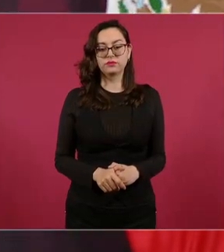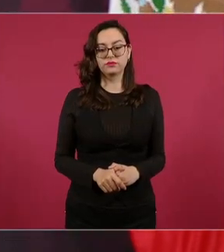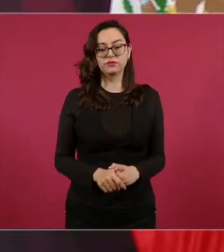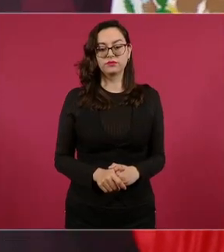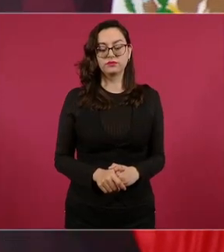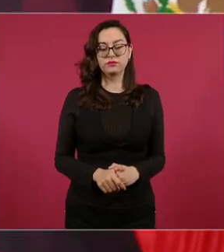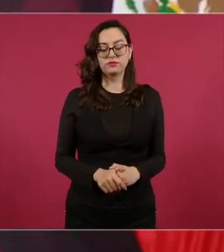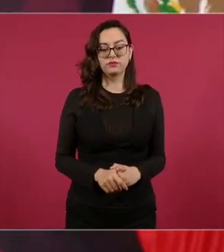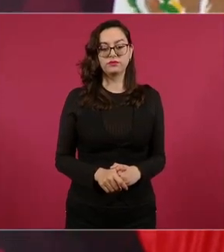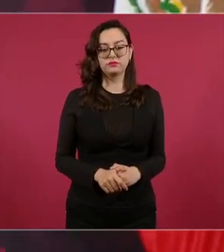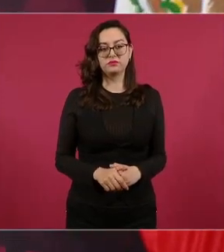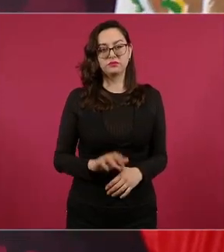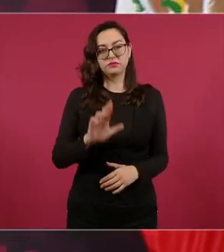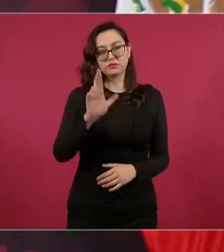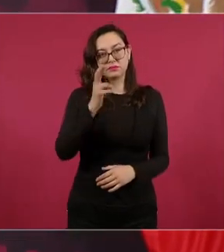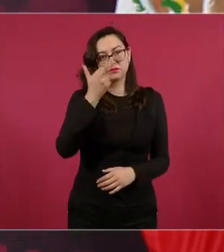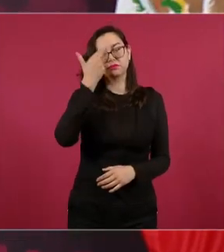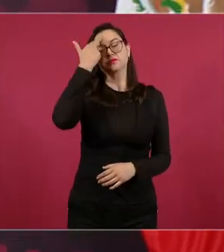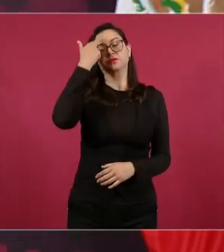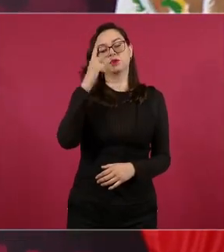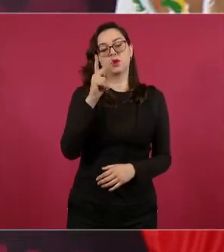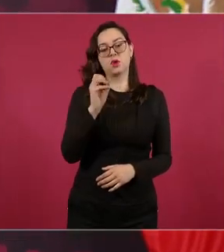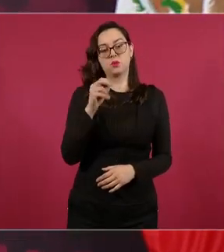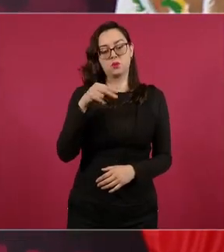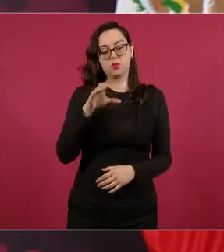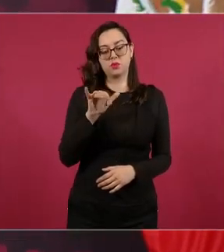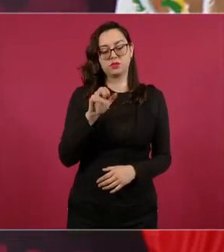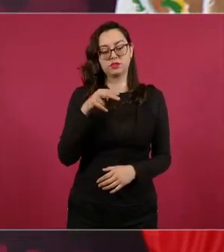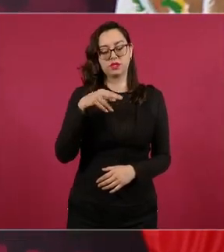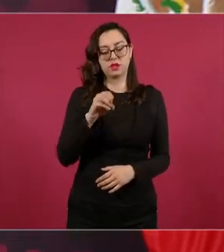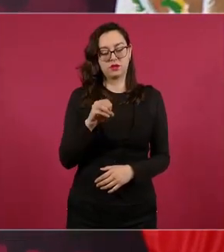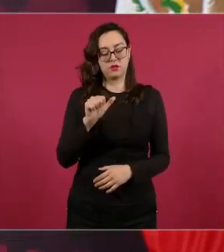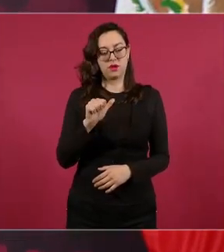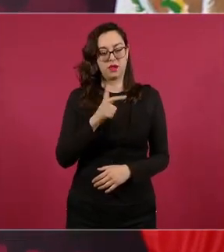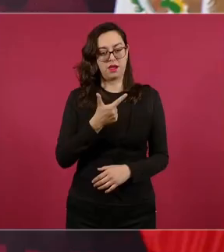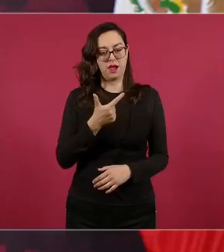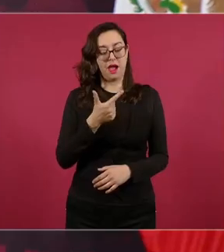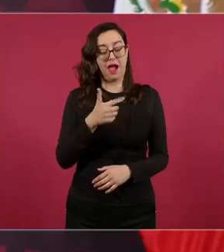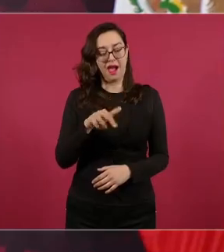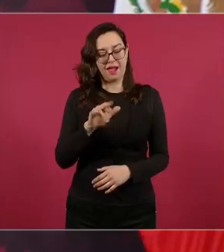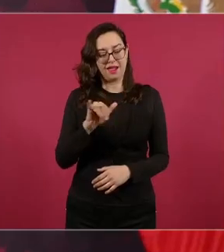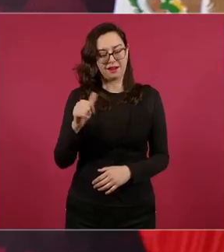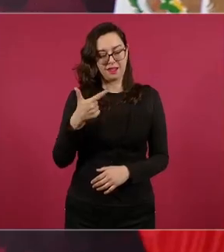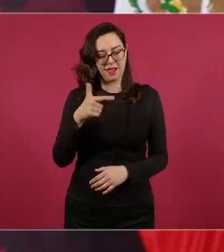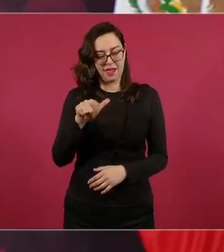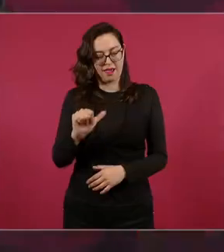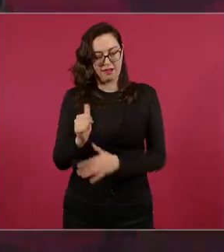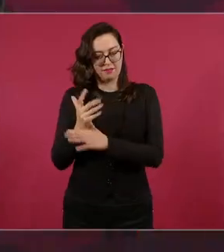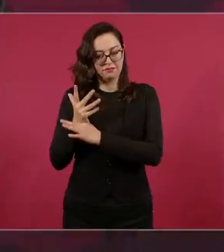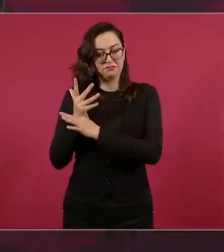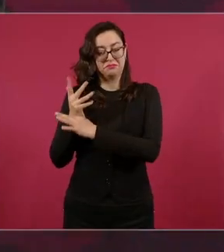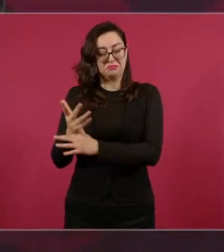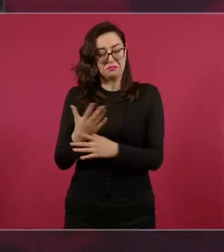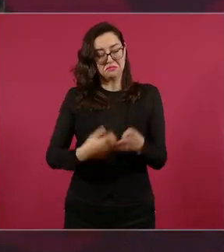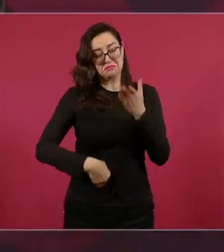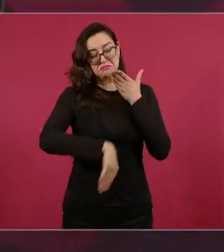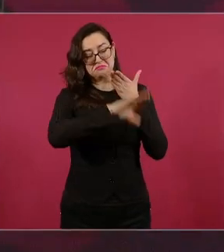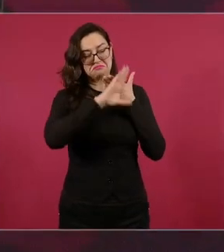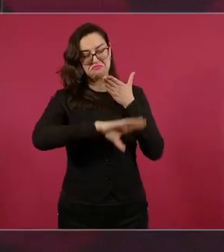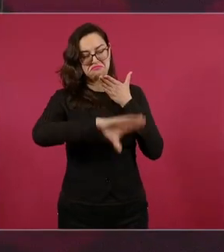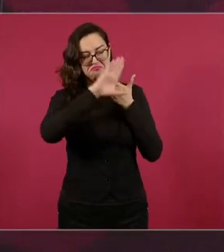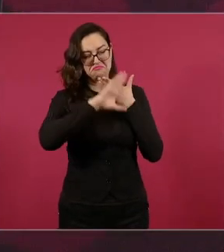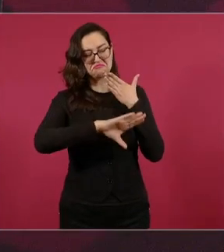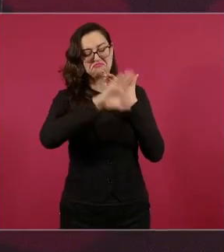a Ponciano Arriaga, entre más me golpean, más digno me siento.